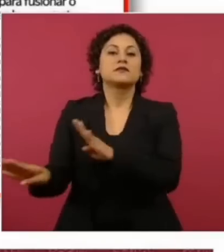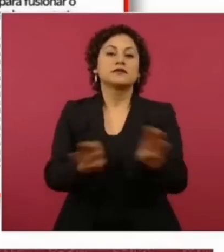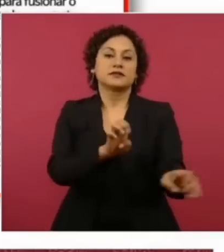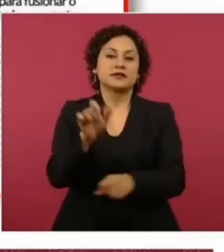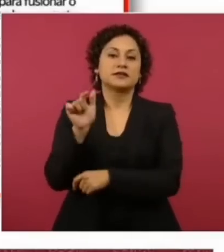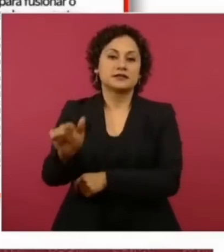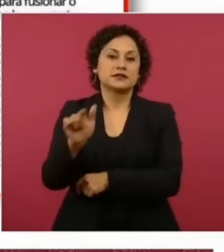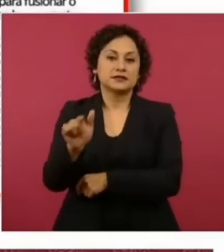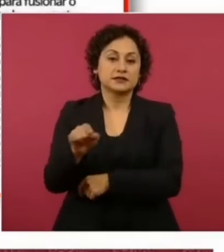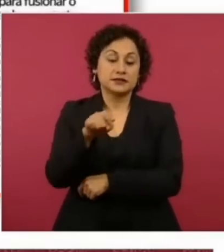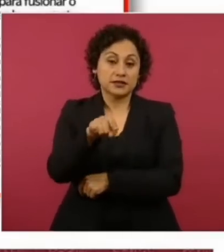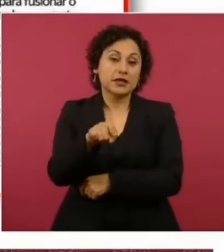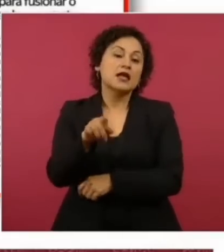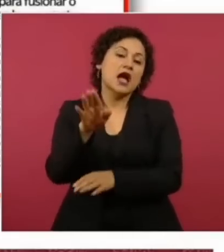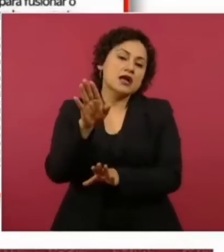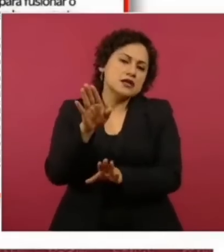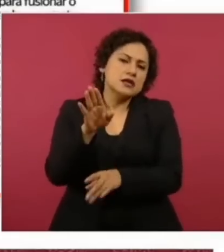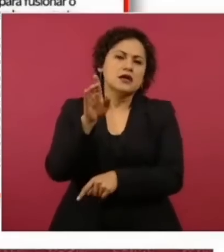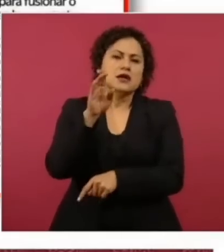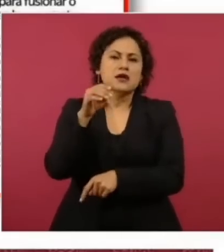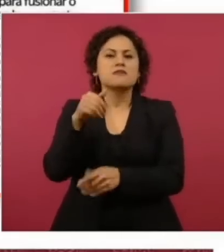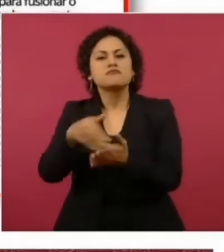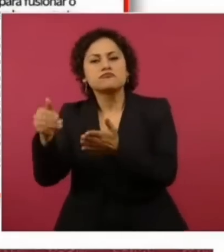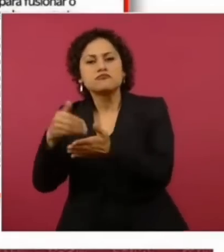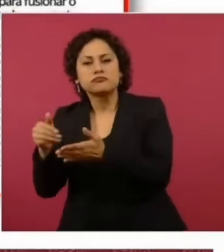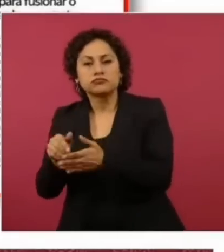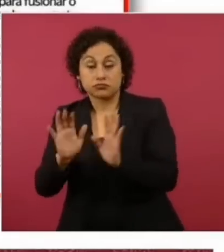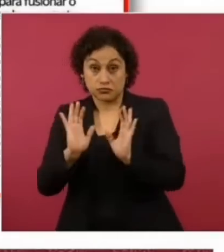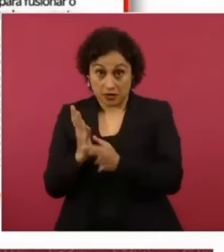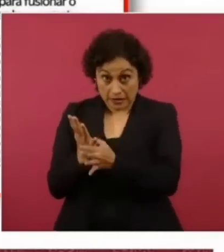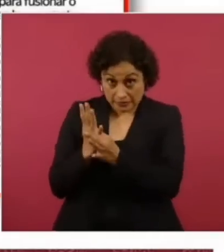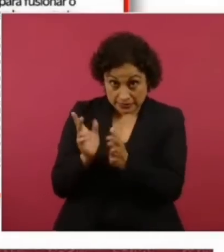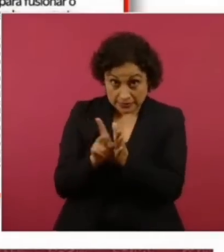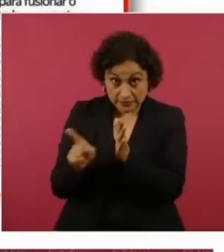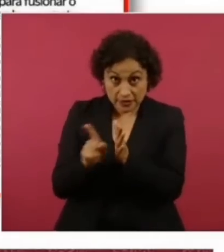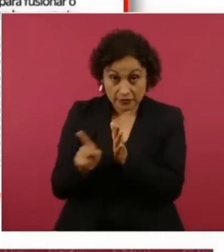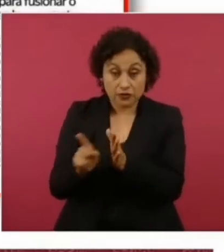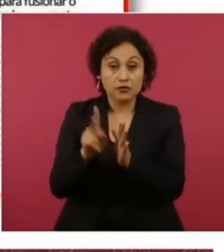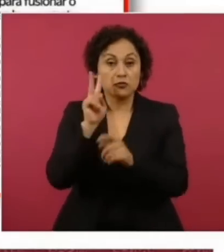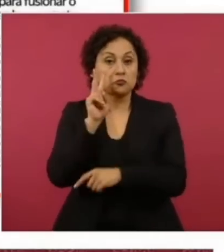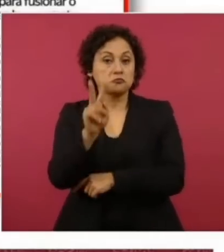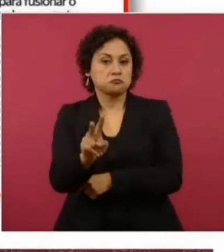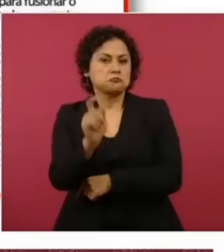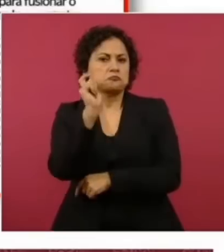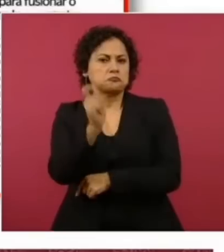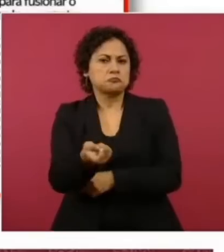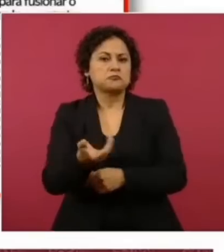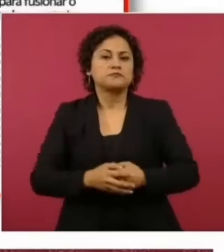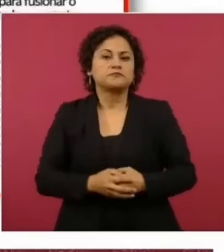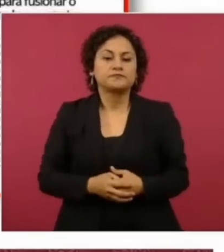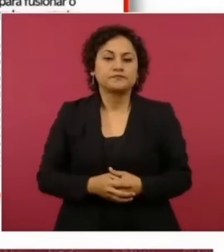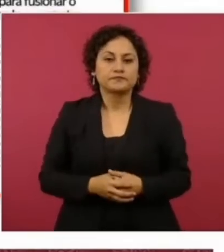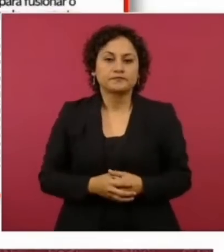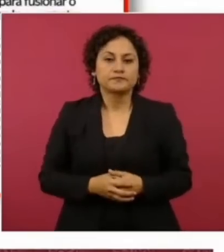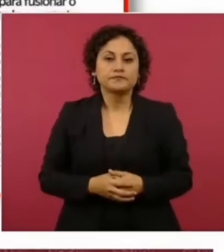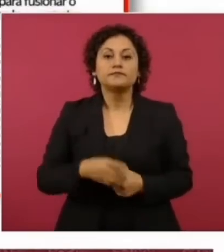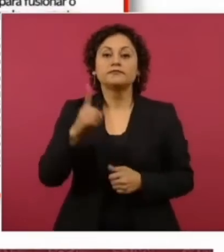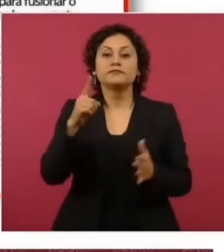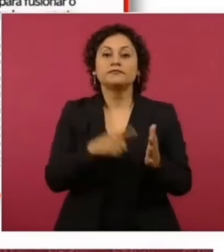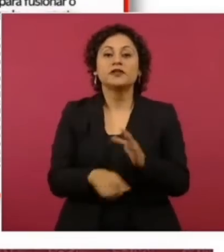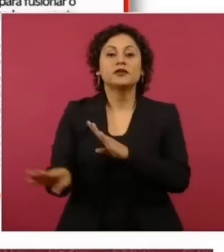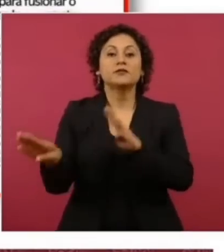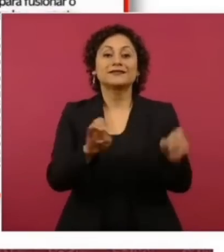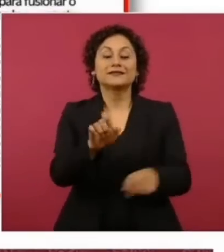en vilo. Eso es lo que dice el periódico El Universal. Esto porque estas